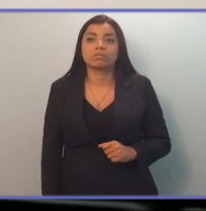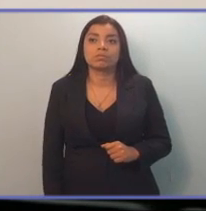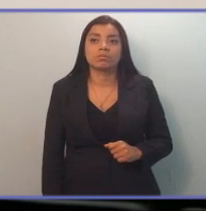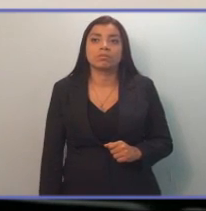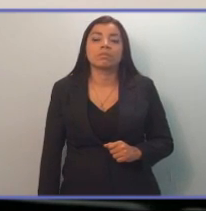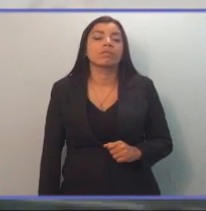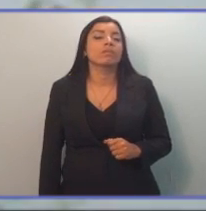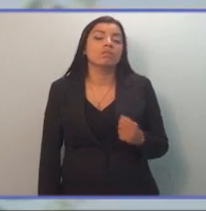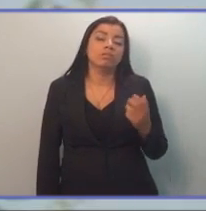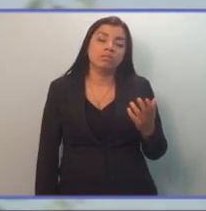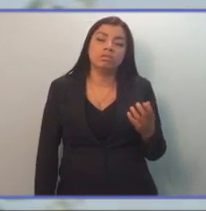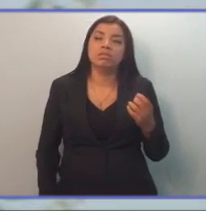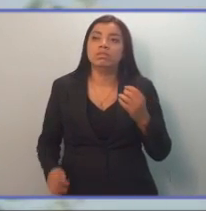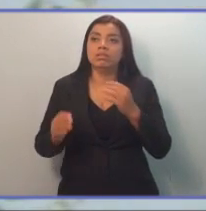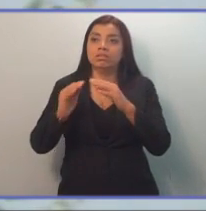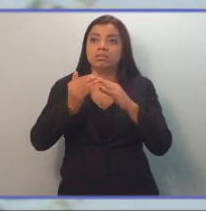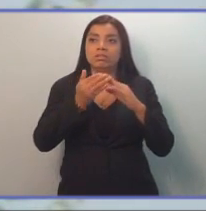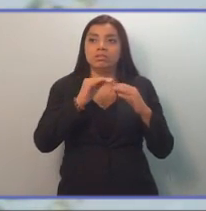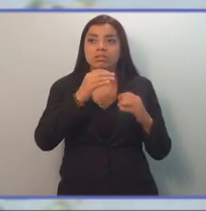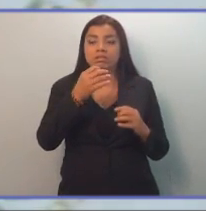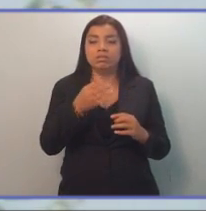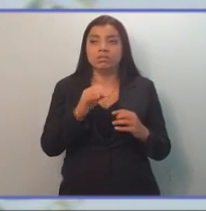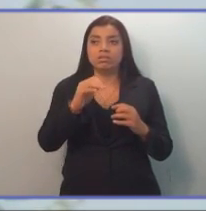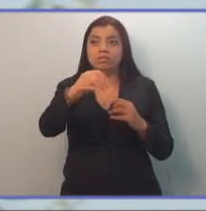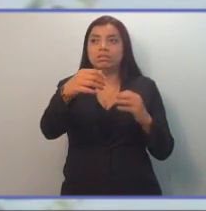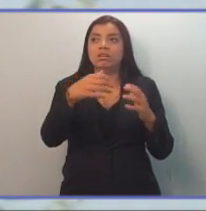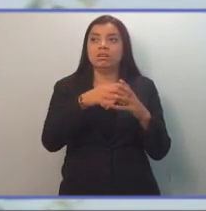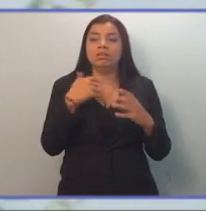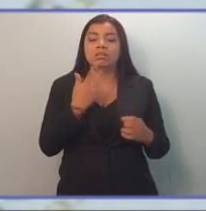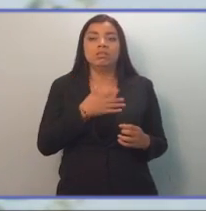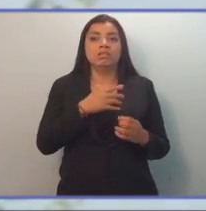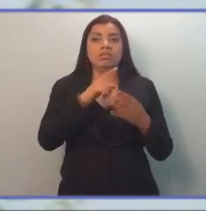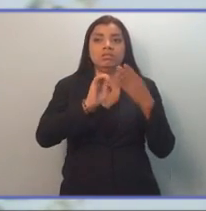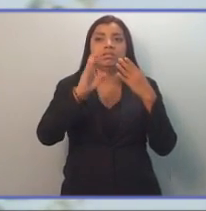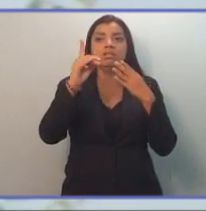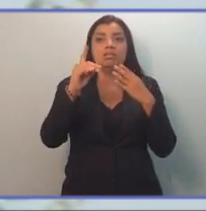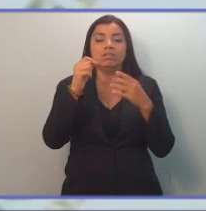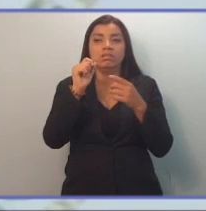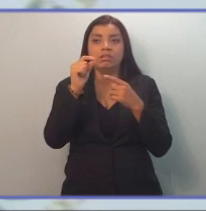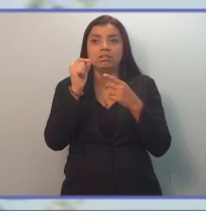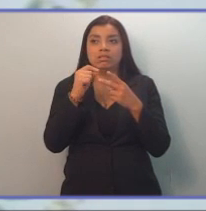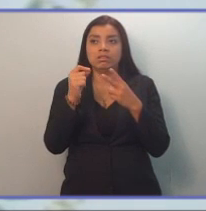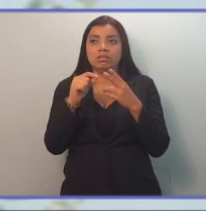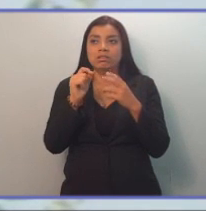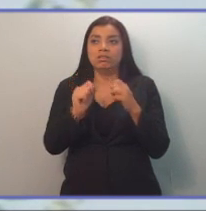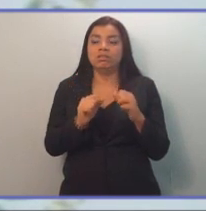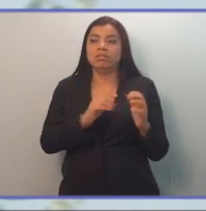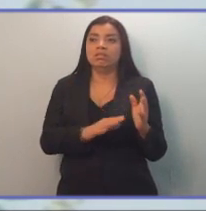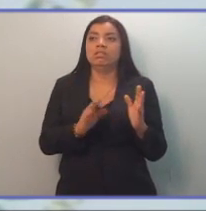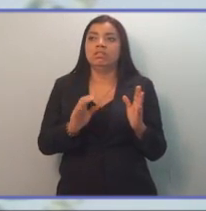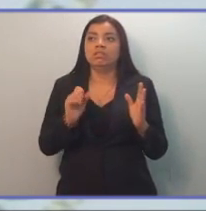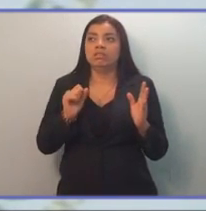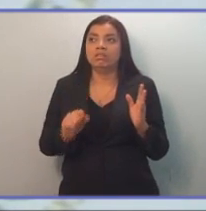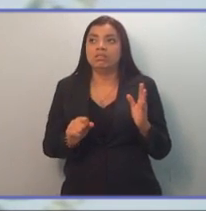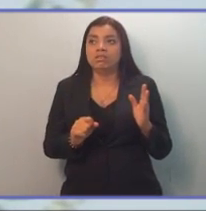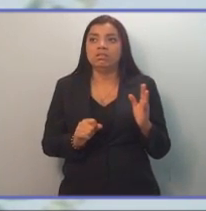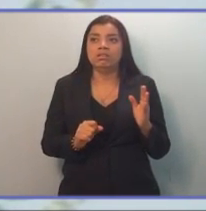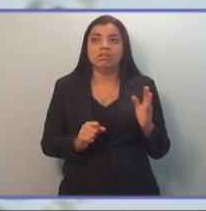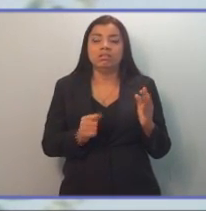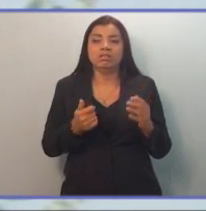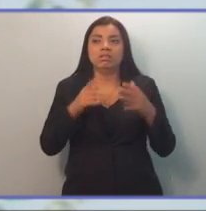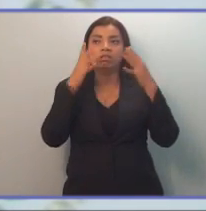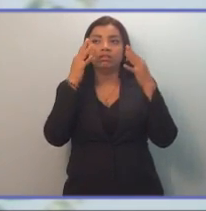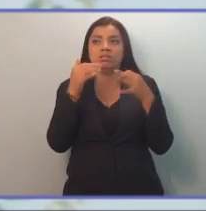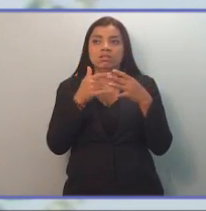En Sala de lo Civil nosotros tenemos precisamente, el Código lo permite, la revisión de sentencias firmes. No